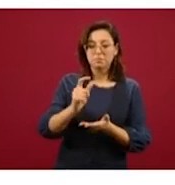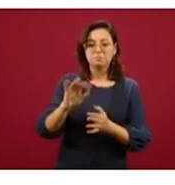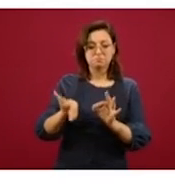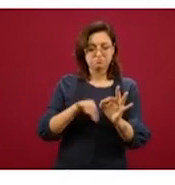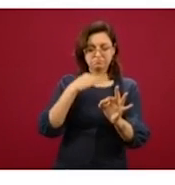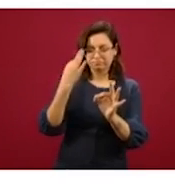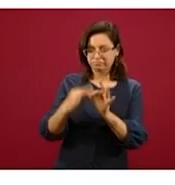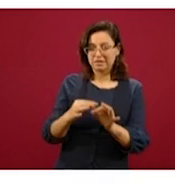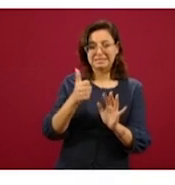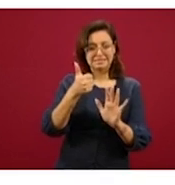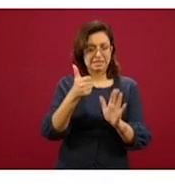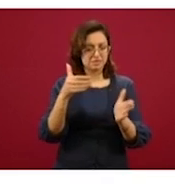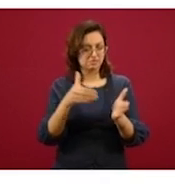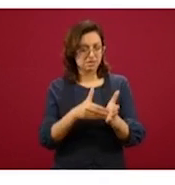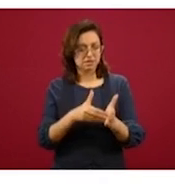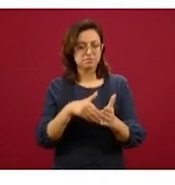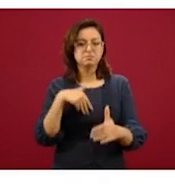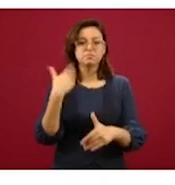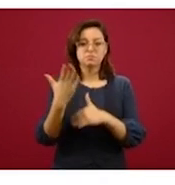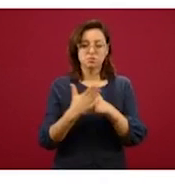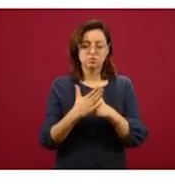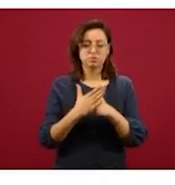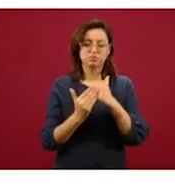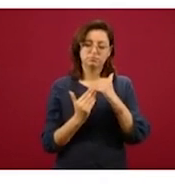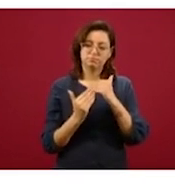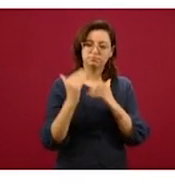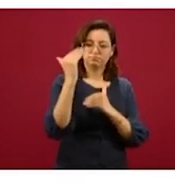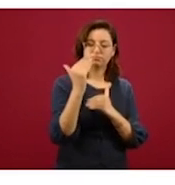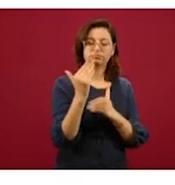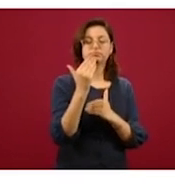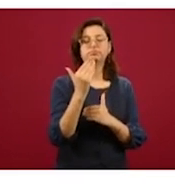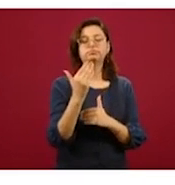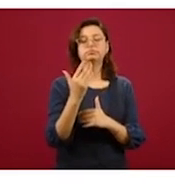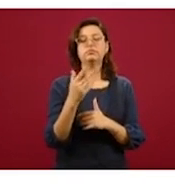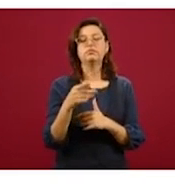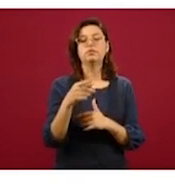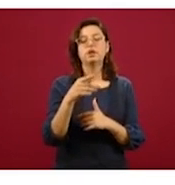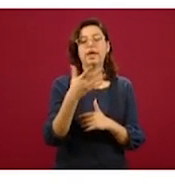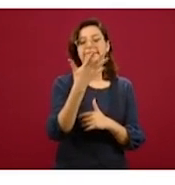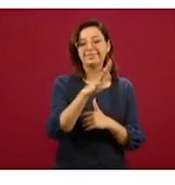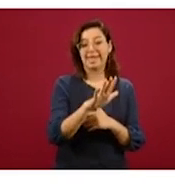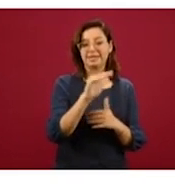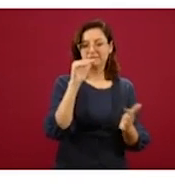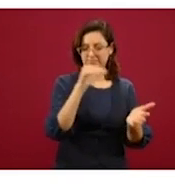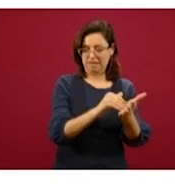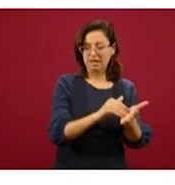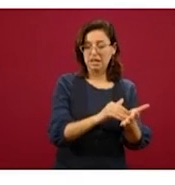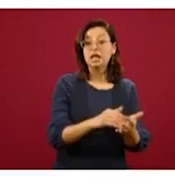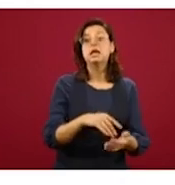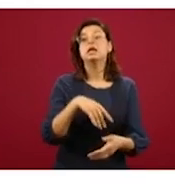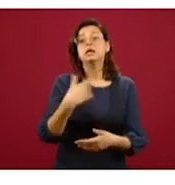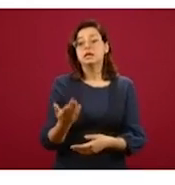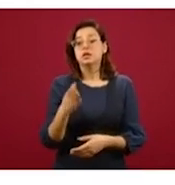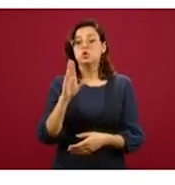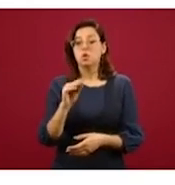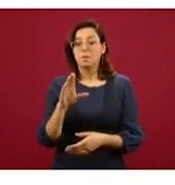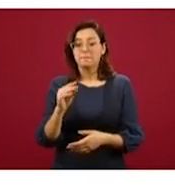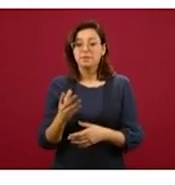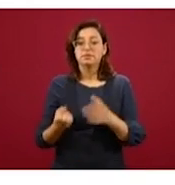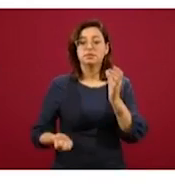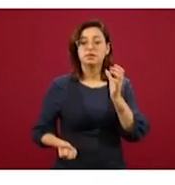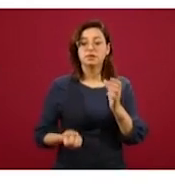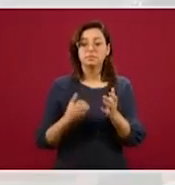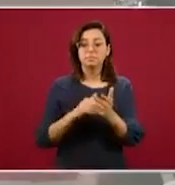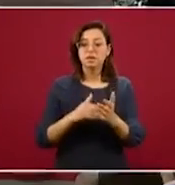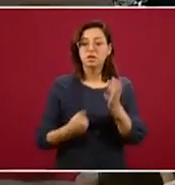al de 10.000. Y por último, alrededor de 90-100 mil nuevos apoyos, y estos se irán subiendo conforme vaya